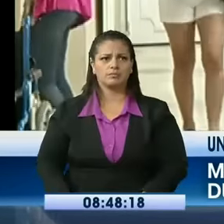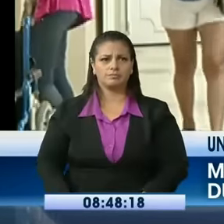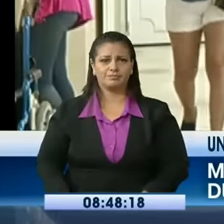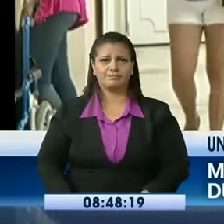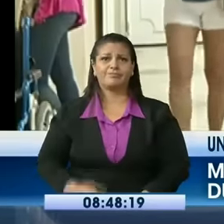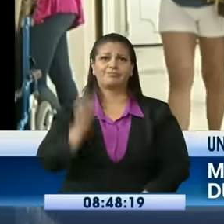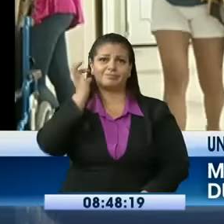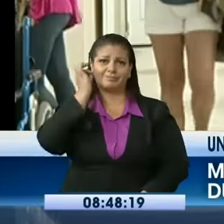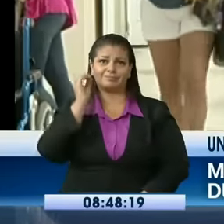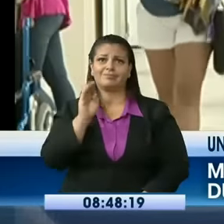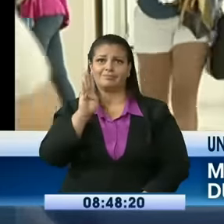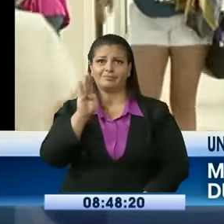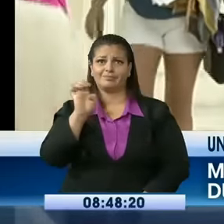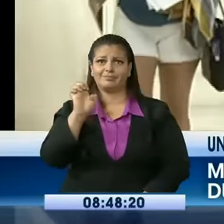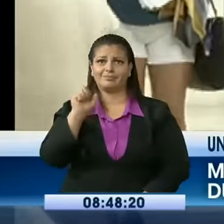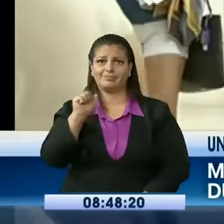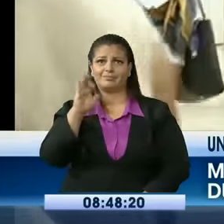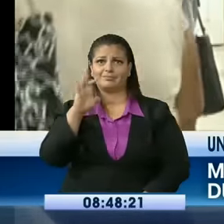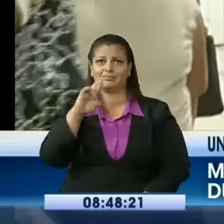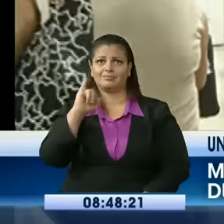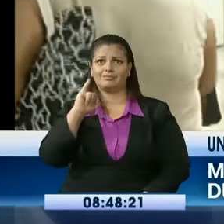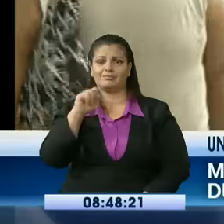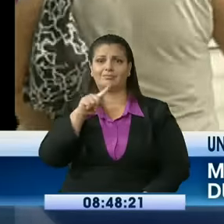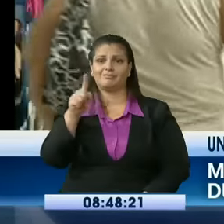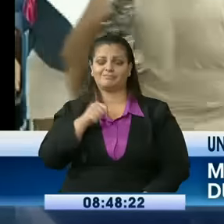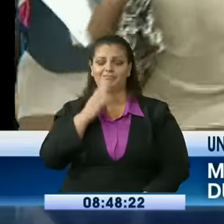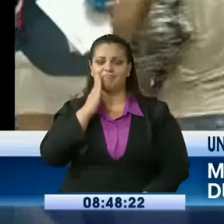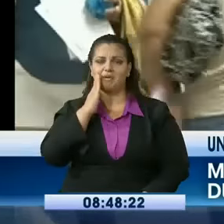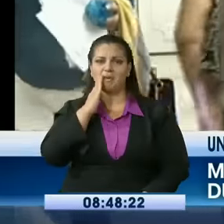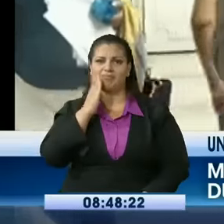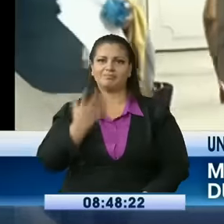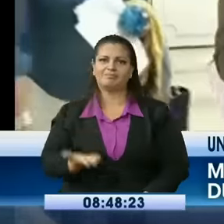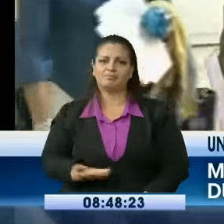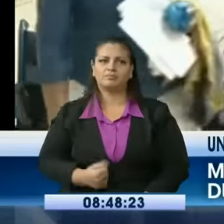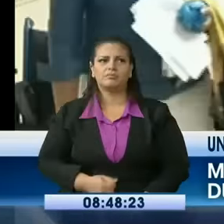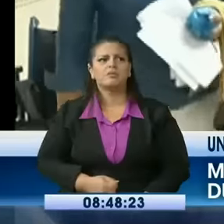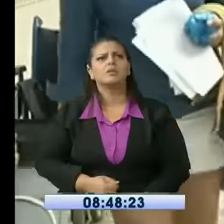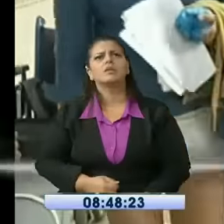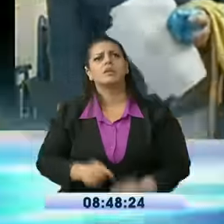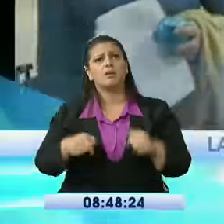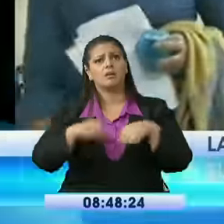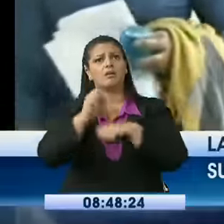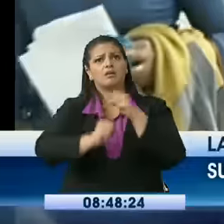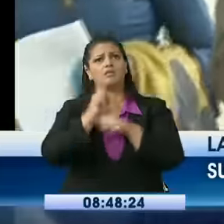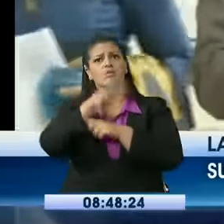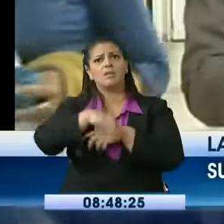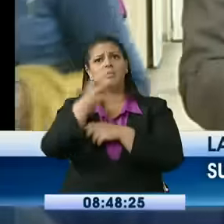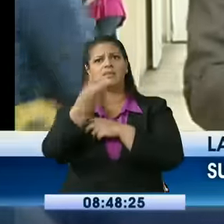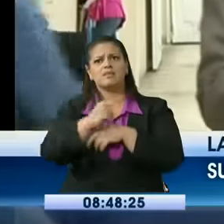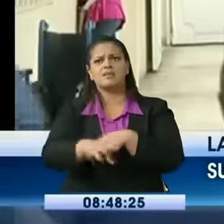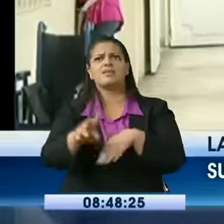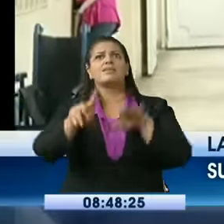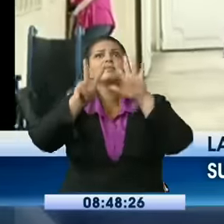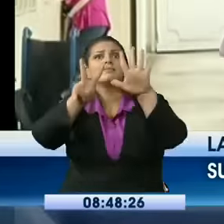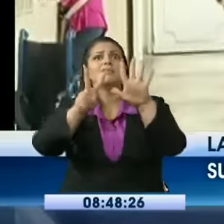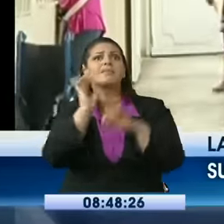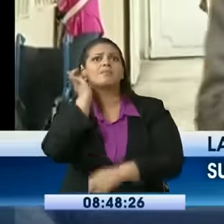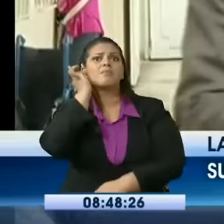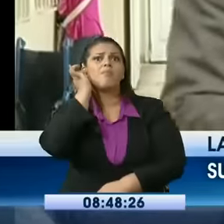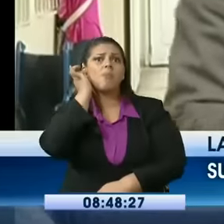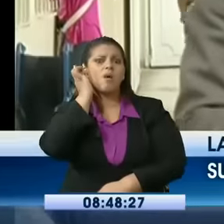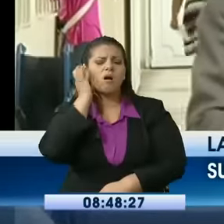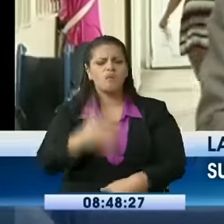único que se ha conocido en la maternidad Sotomayor. En lo que va del año, otros 7 se han presentado en este centro de salud. De manera